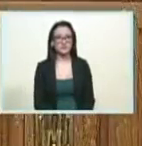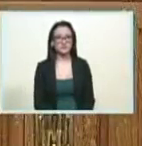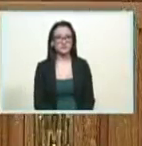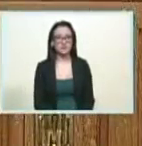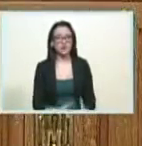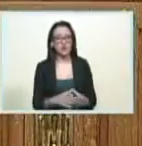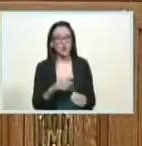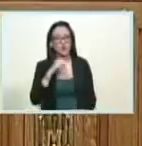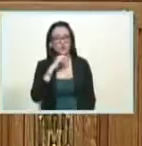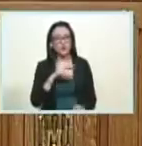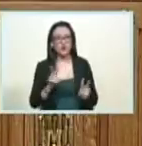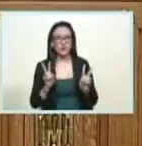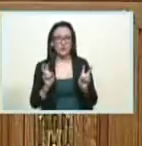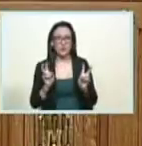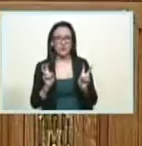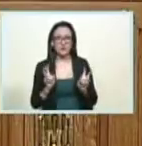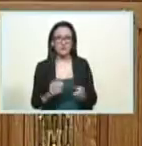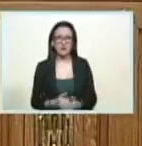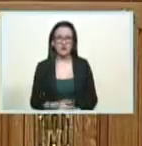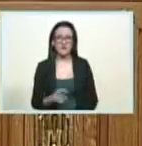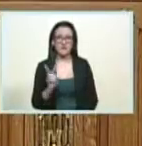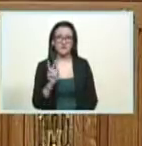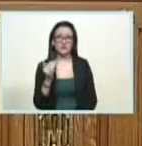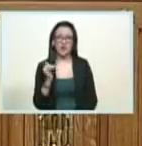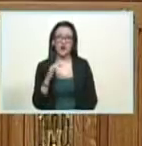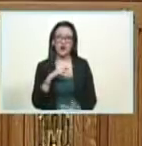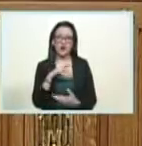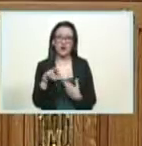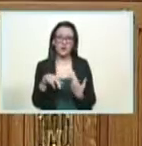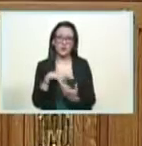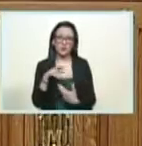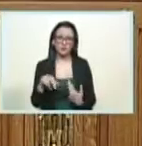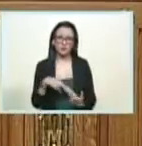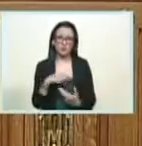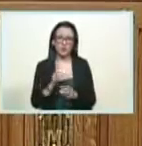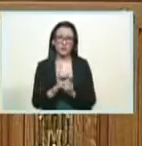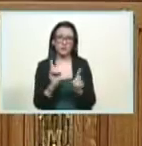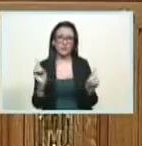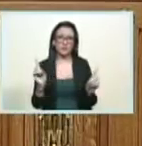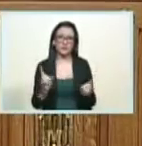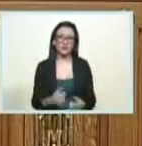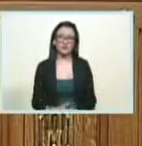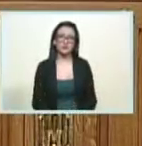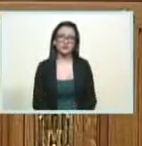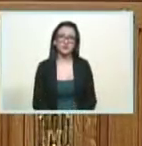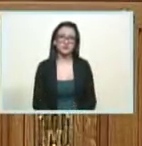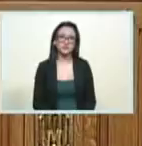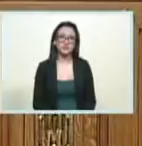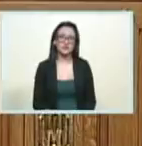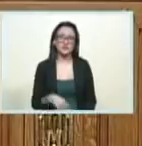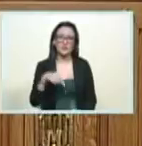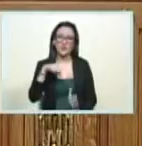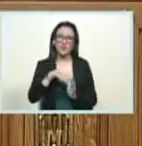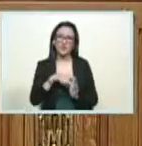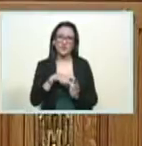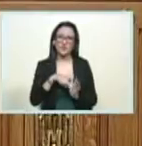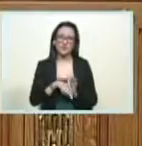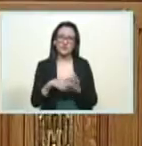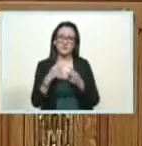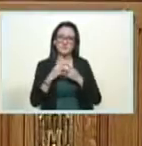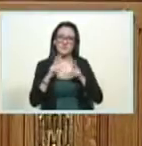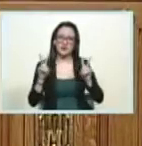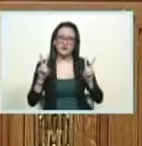Todo esto es historia nueva, porque en Venezuela hay una revolución democrática, profunda,